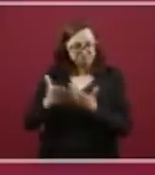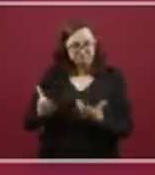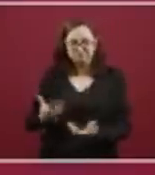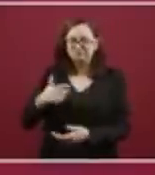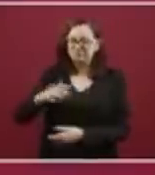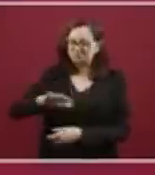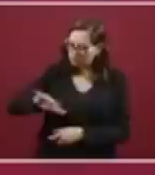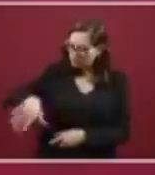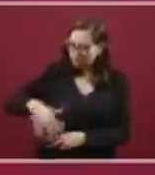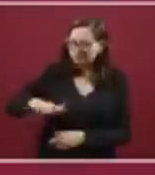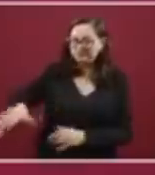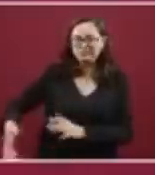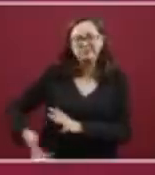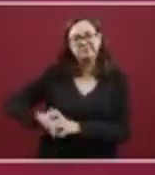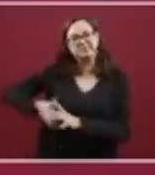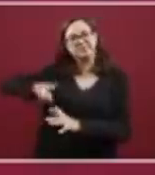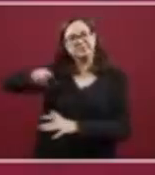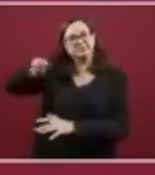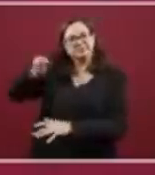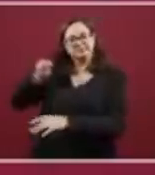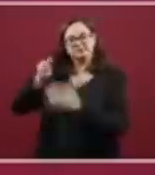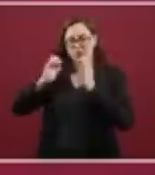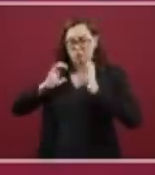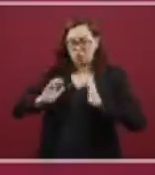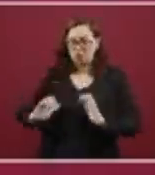Es un acto de justicia